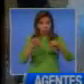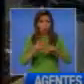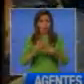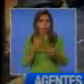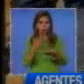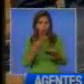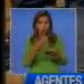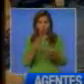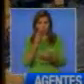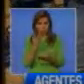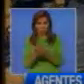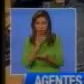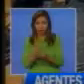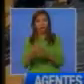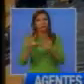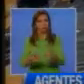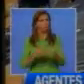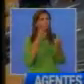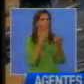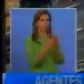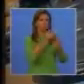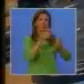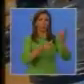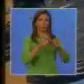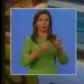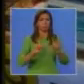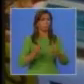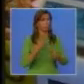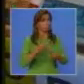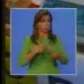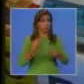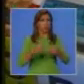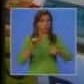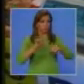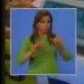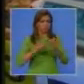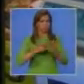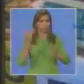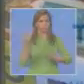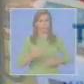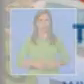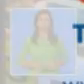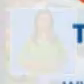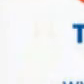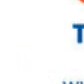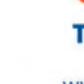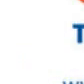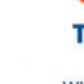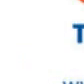alucinógeno. Sería el primer laboratorio que se encuentra este año. Luis Antonio Ruiz, 24 horas.